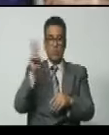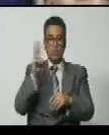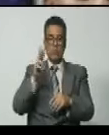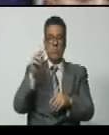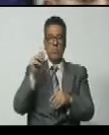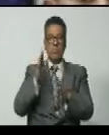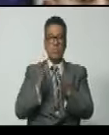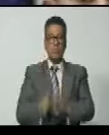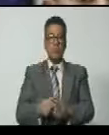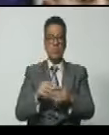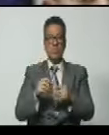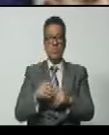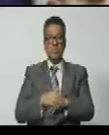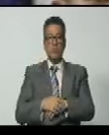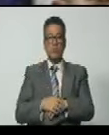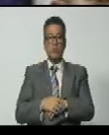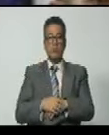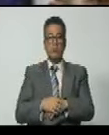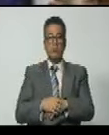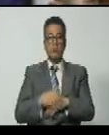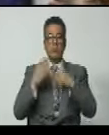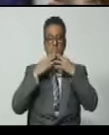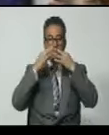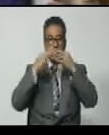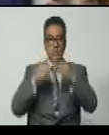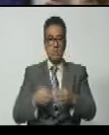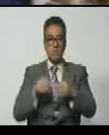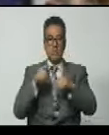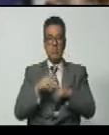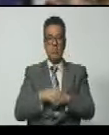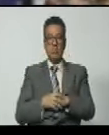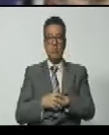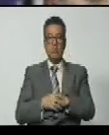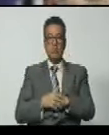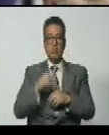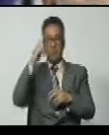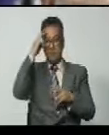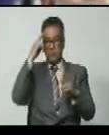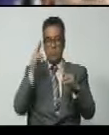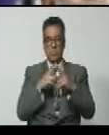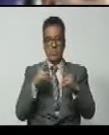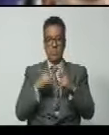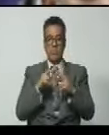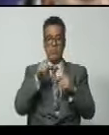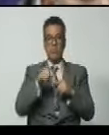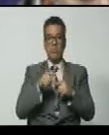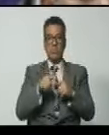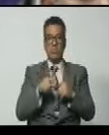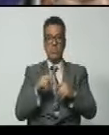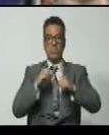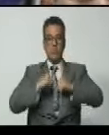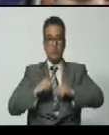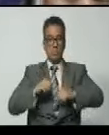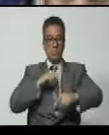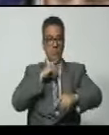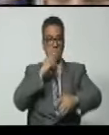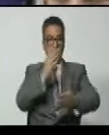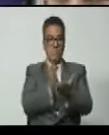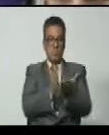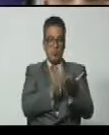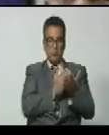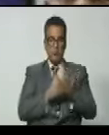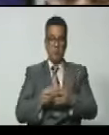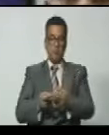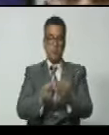venezolana de pura cepa y garante, por supuesto, del conocimiento y de la formación académica para